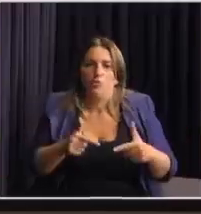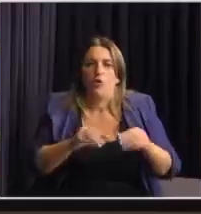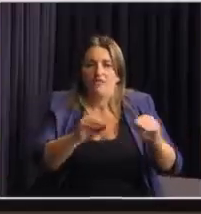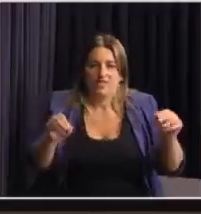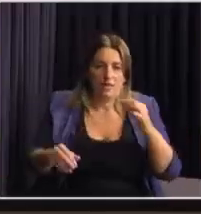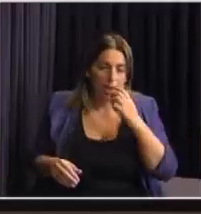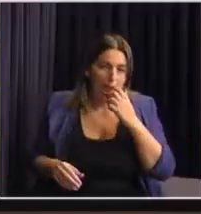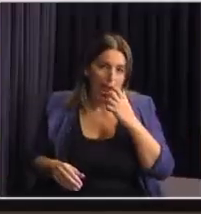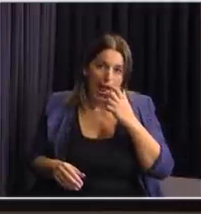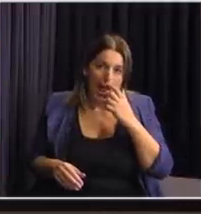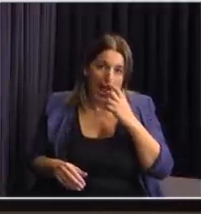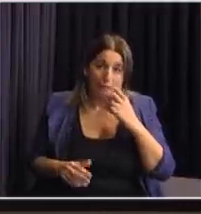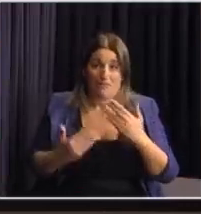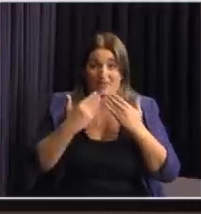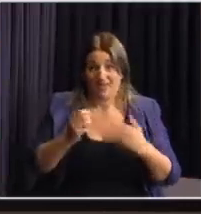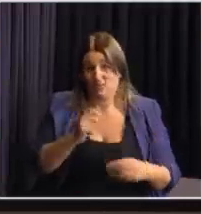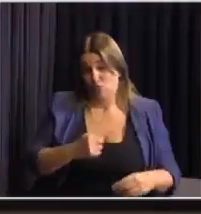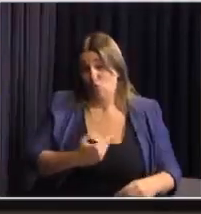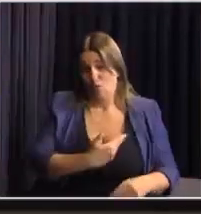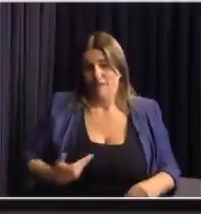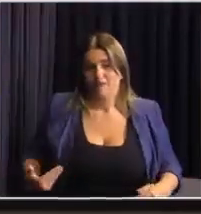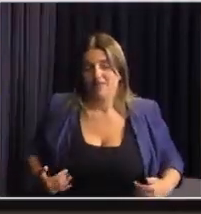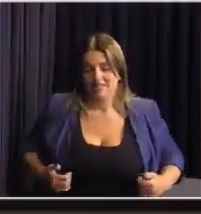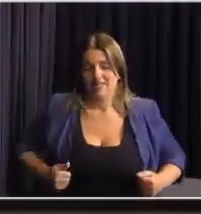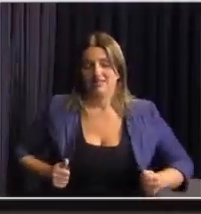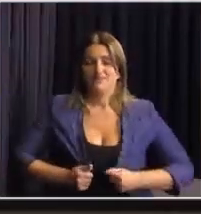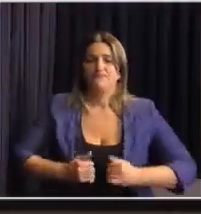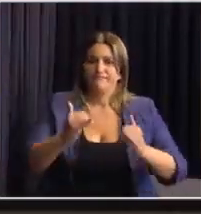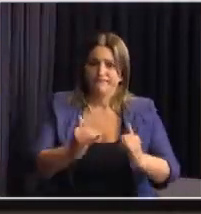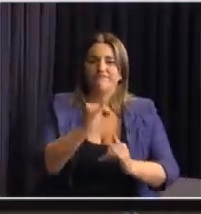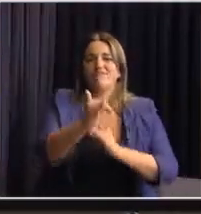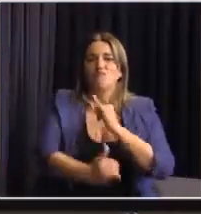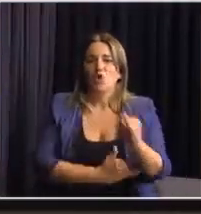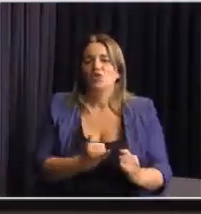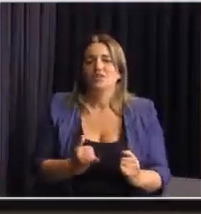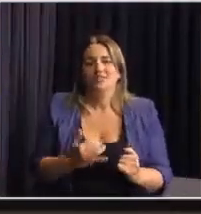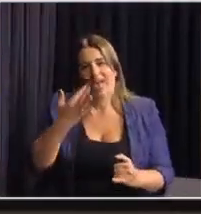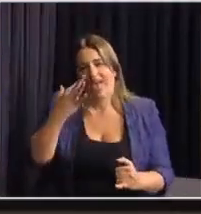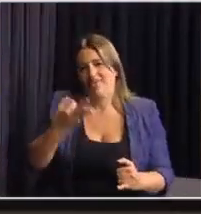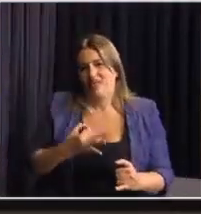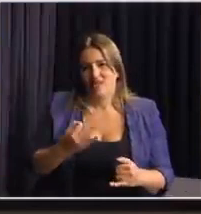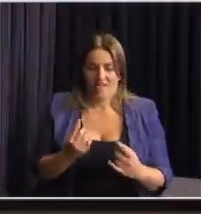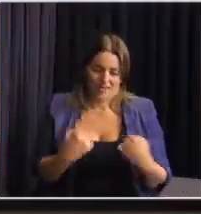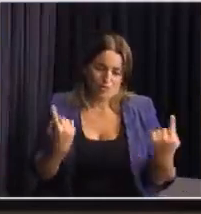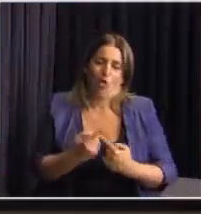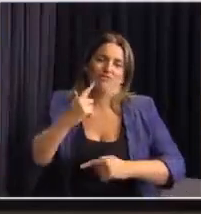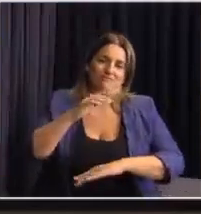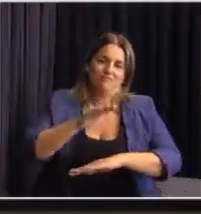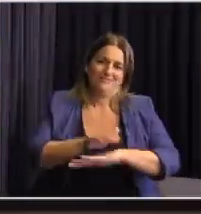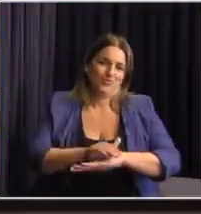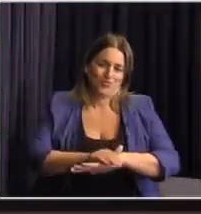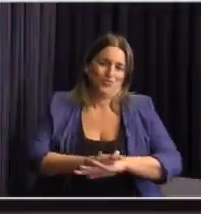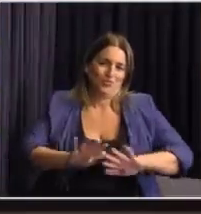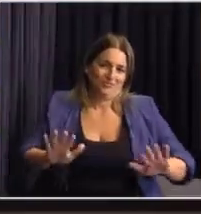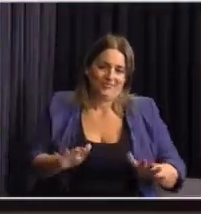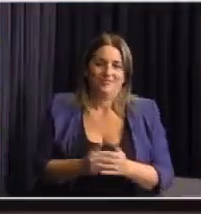Bueno, gracias, presidente. Sin duda, es una noticia que nos involucra a todos, como siempre